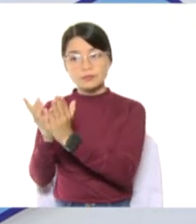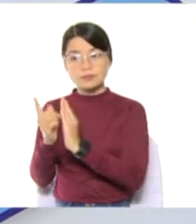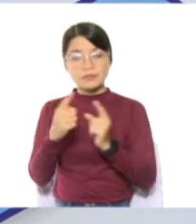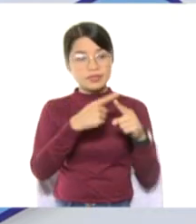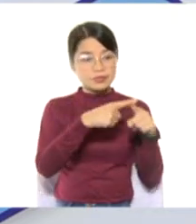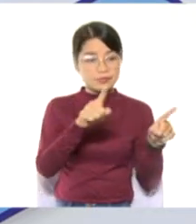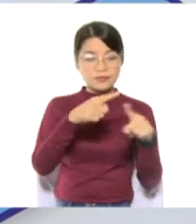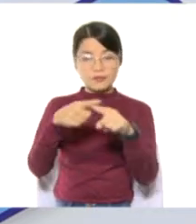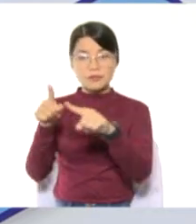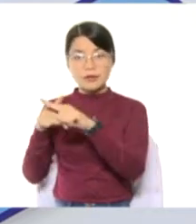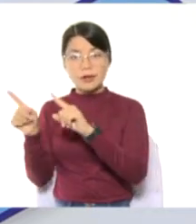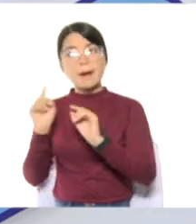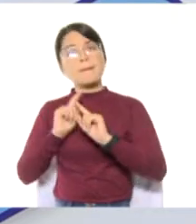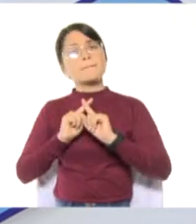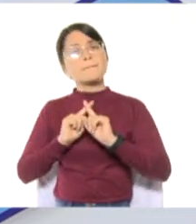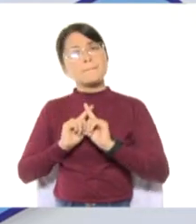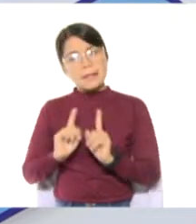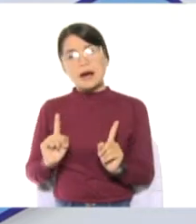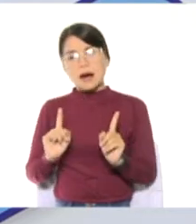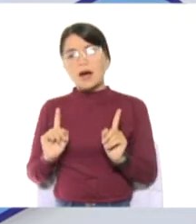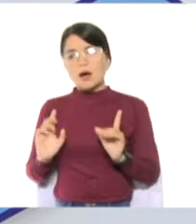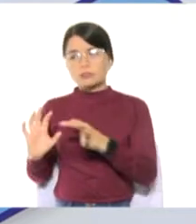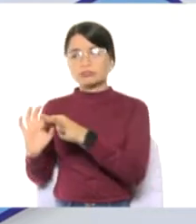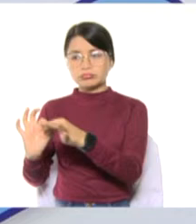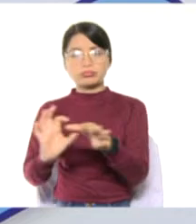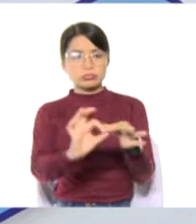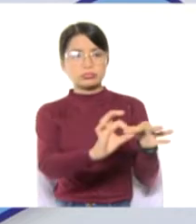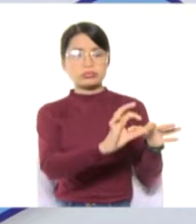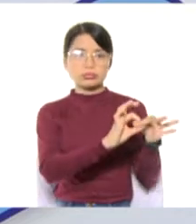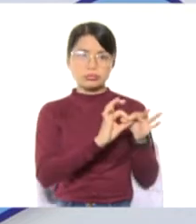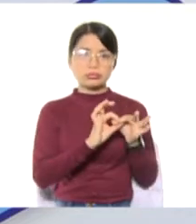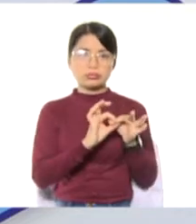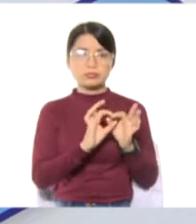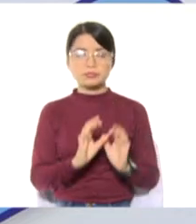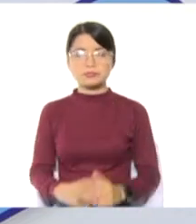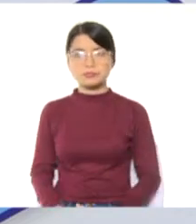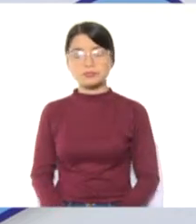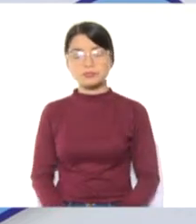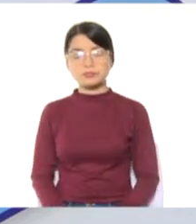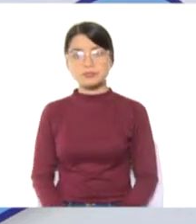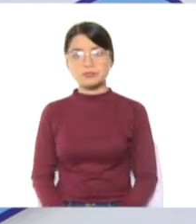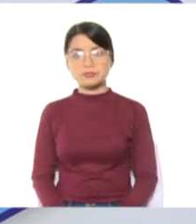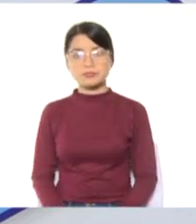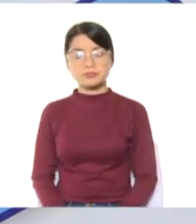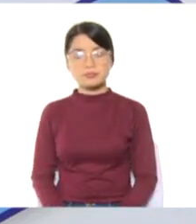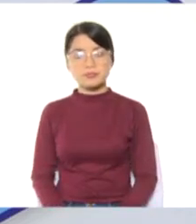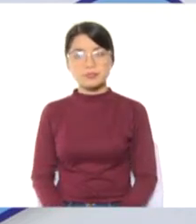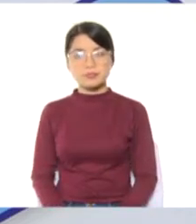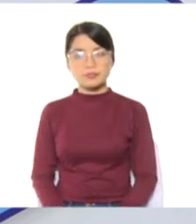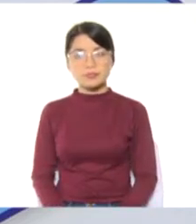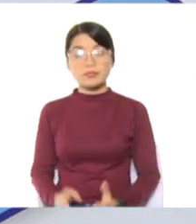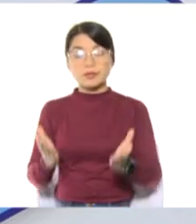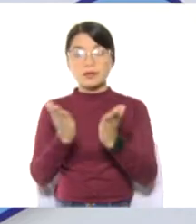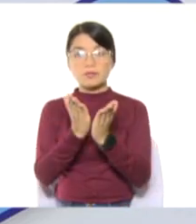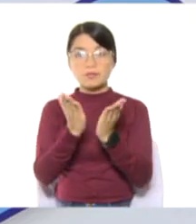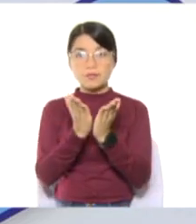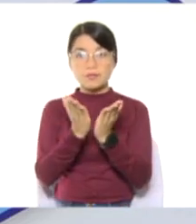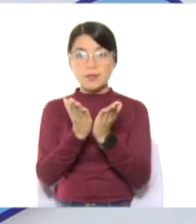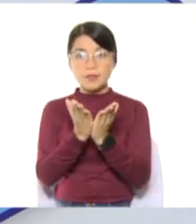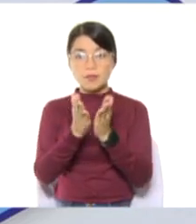las instituciones educativas de educación media son practicantes, pero sí tenemos el caso de